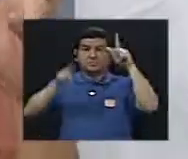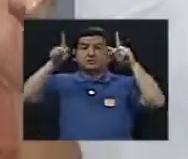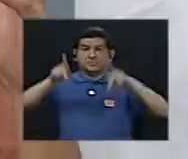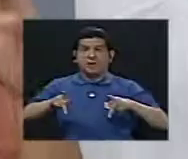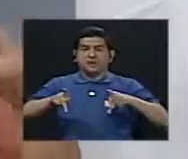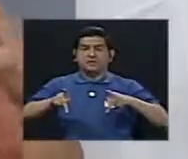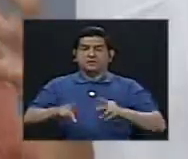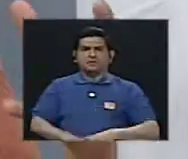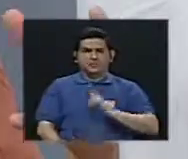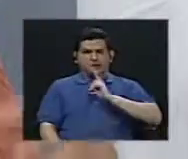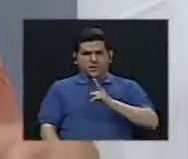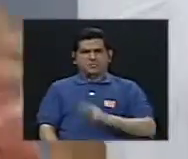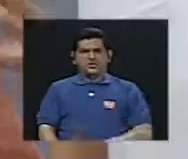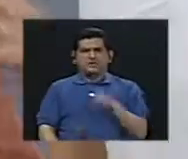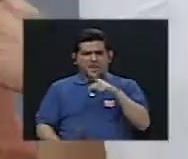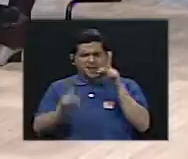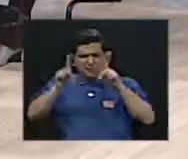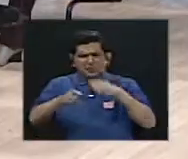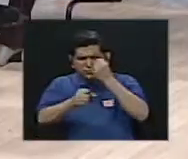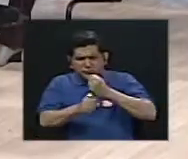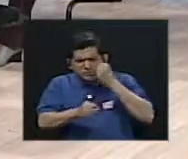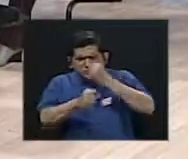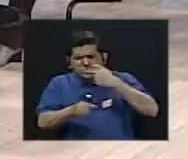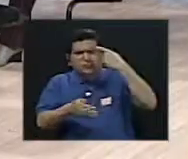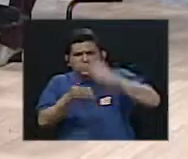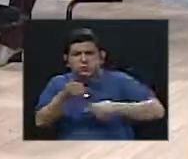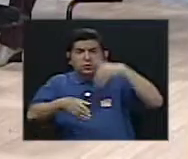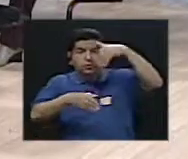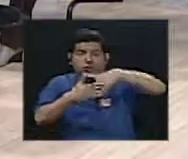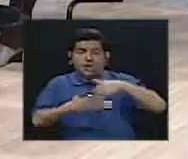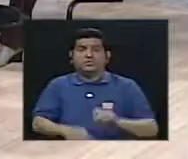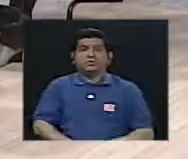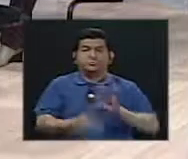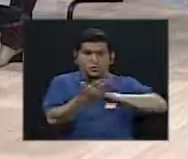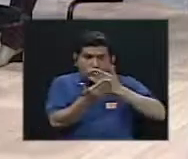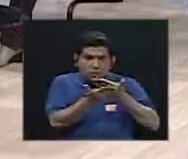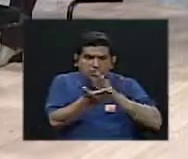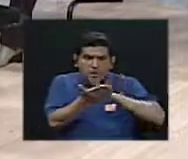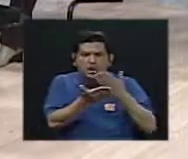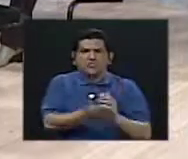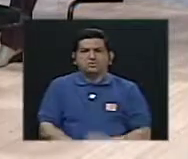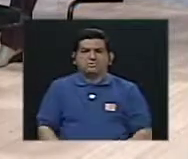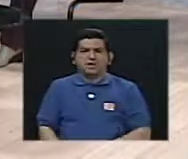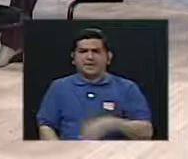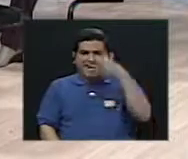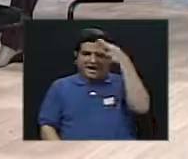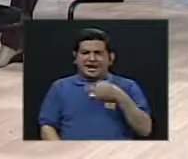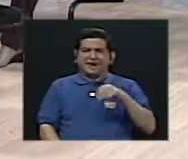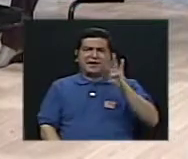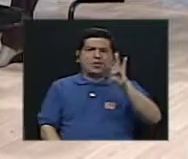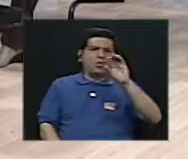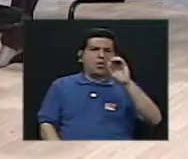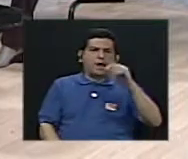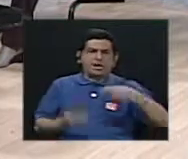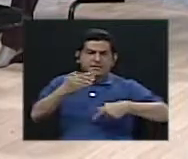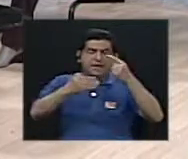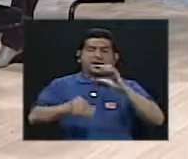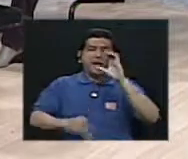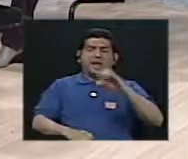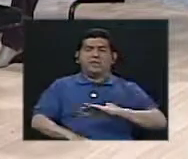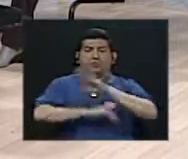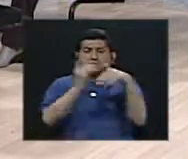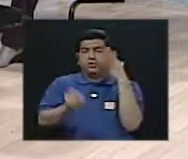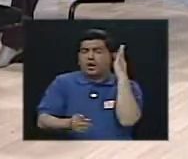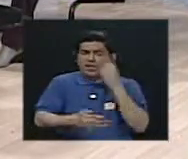personas de verdad dedicadas a esto, el estar dentro de la cocina, que yo imagino que debe estar como a 40 grados centígrados, con estas señoras